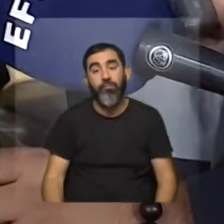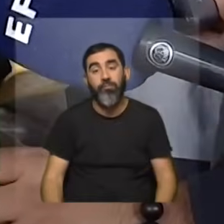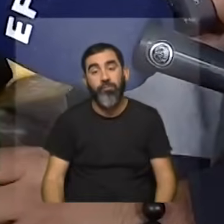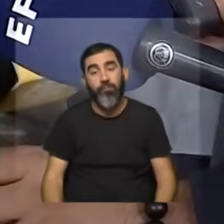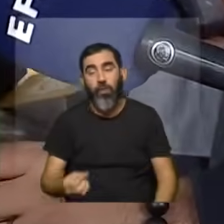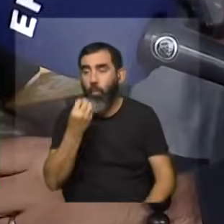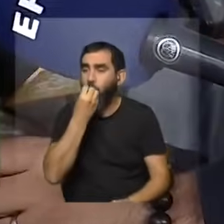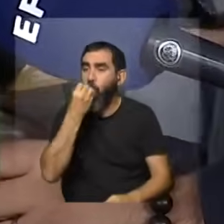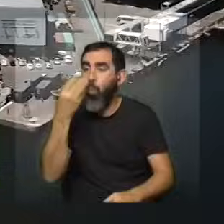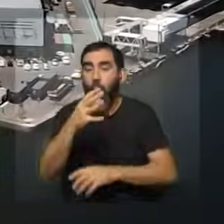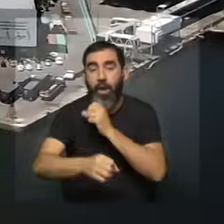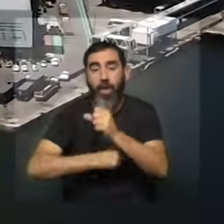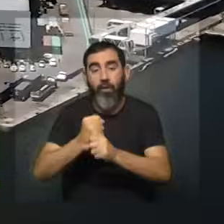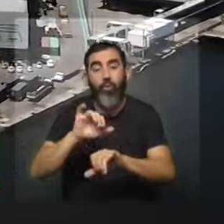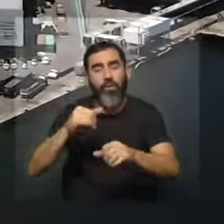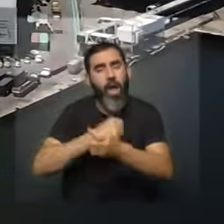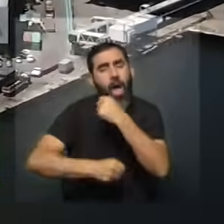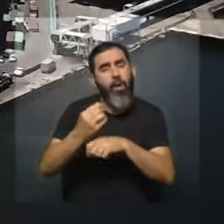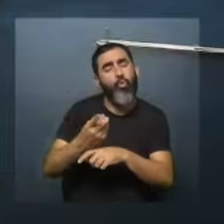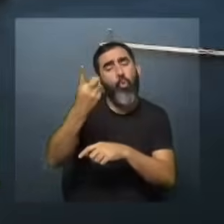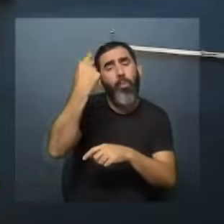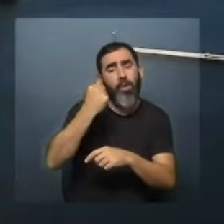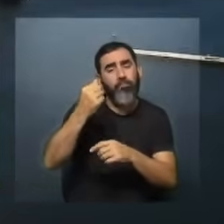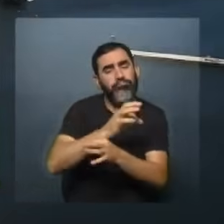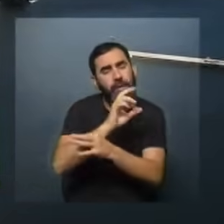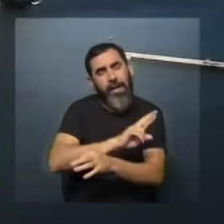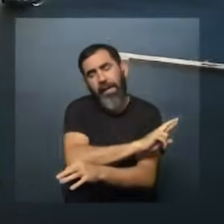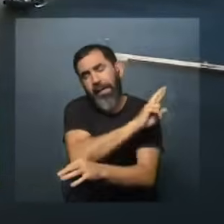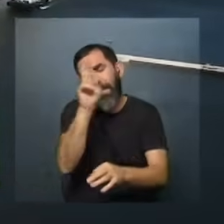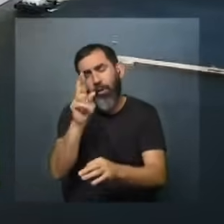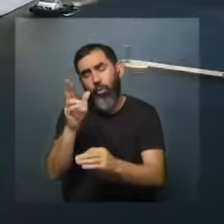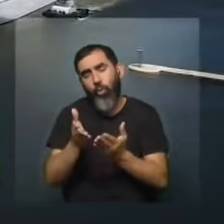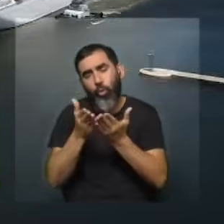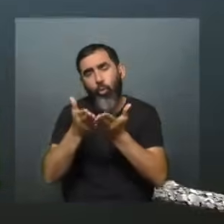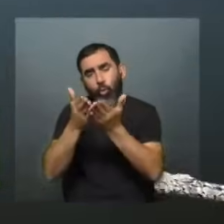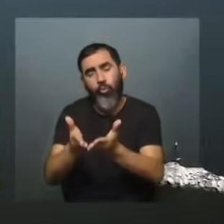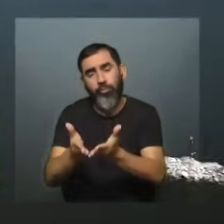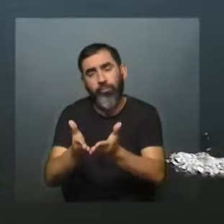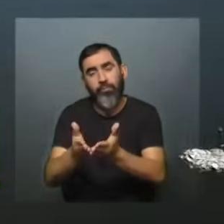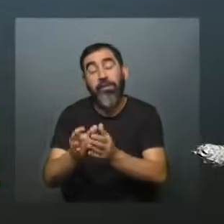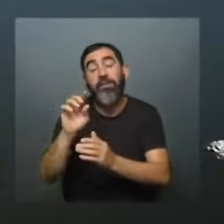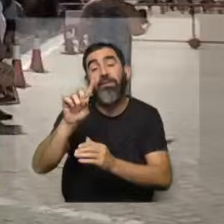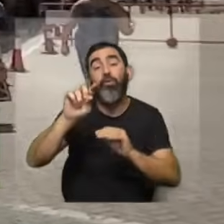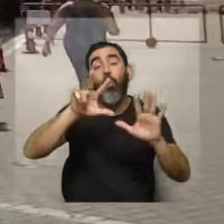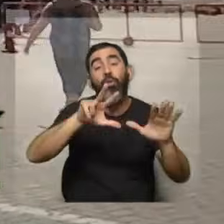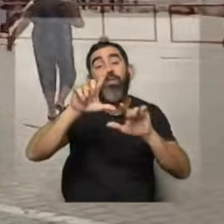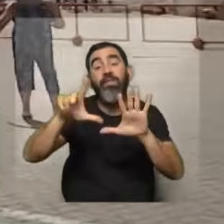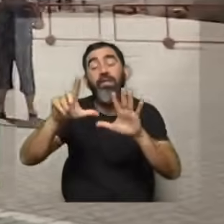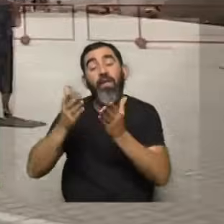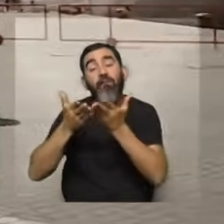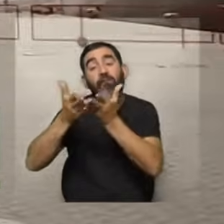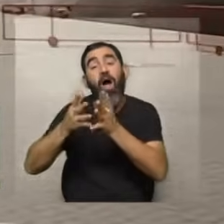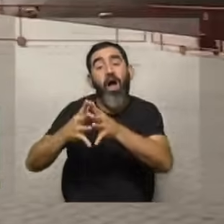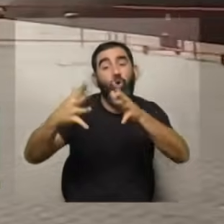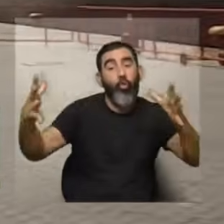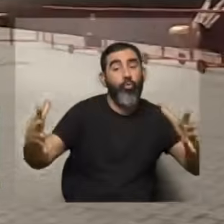gran temporada. Ya el año pasado fue una temporada récord. Arribaron 187 cruceros, fue